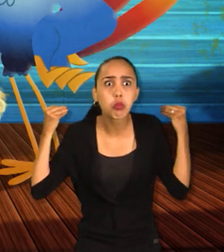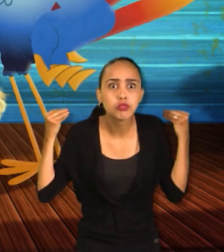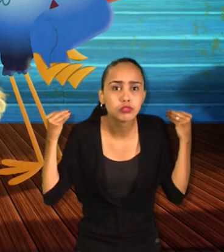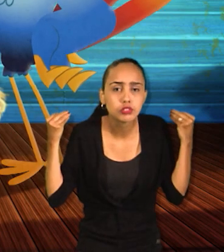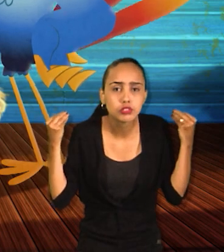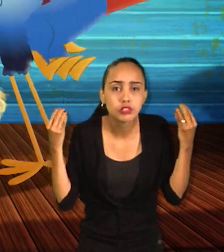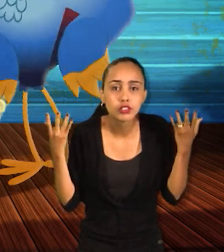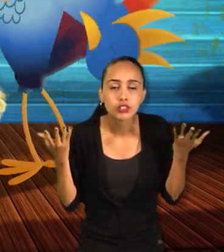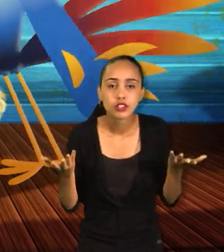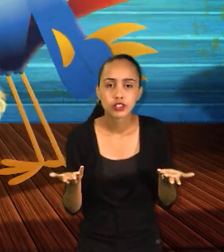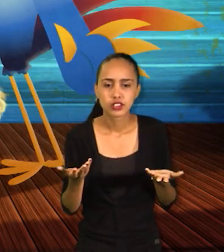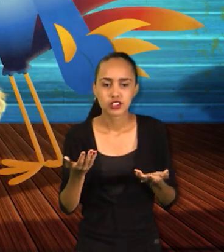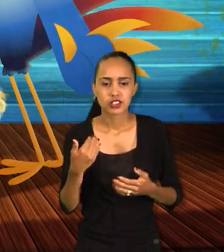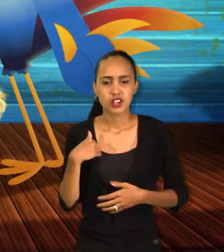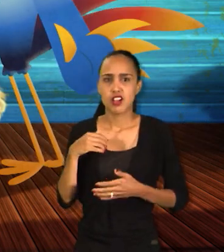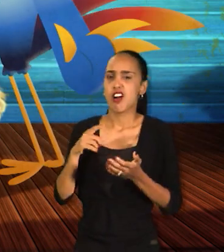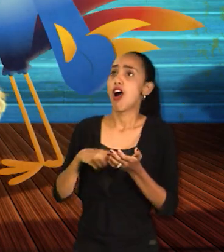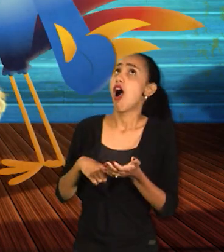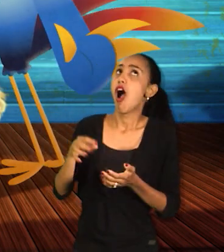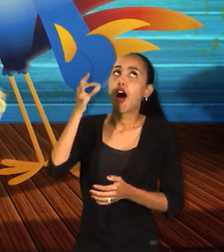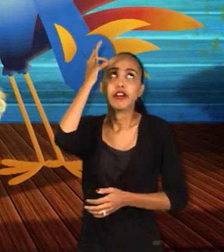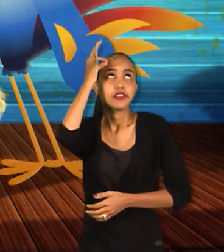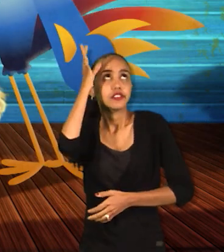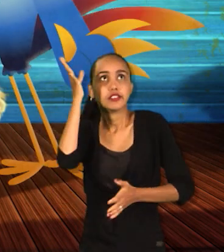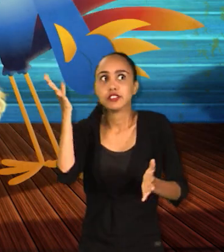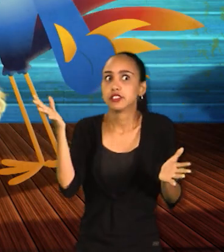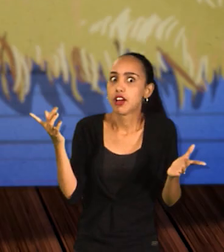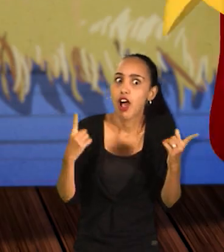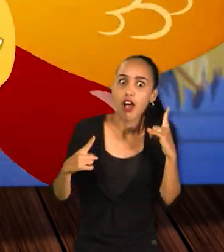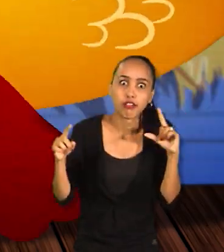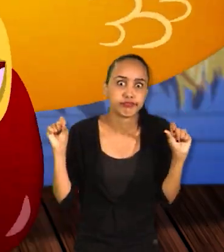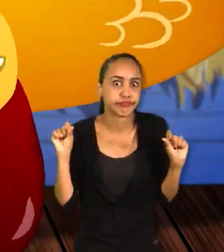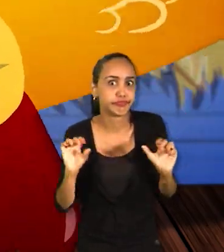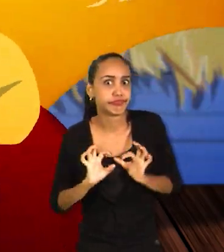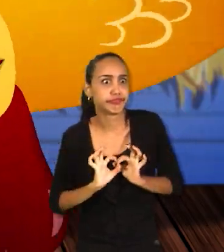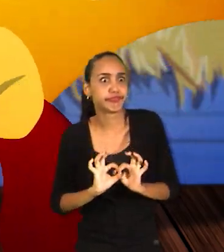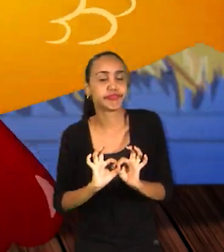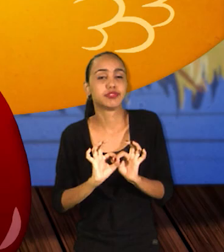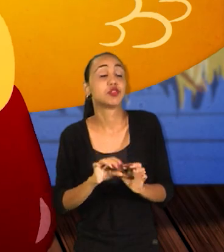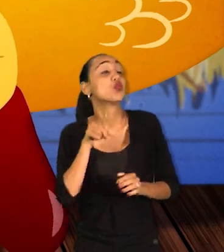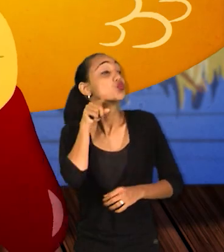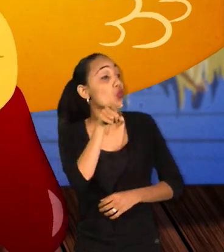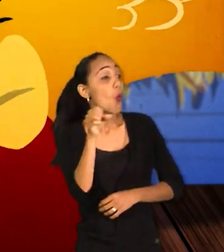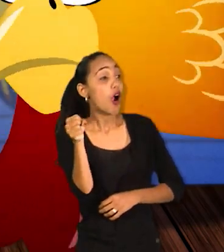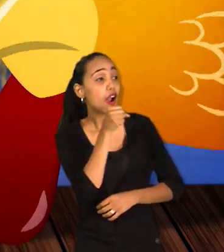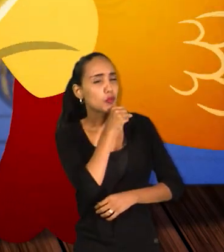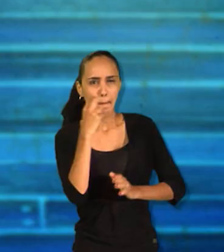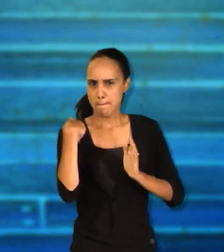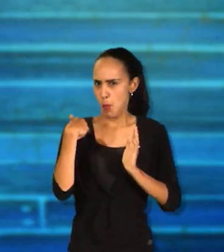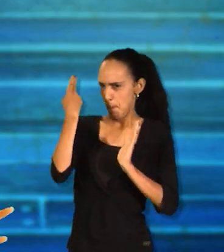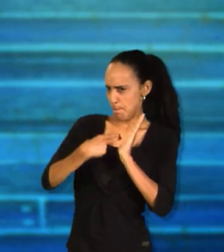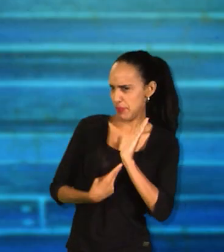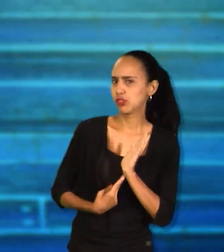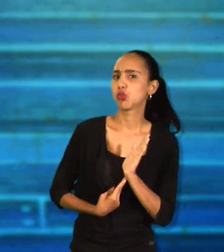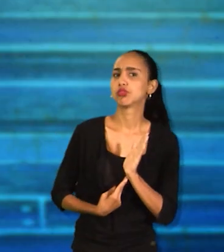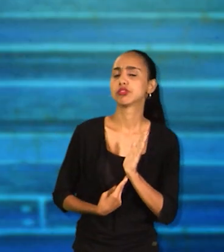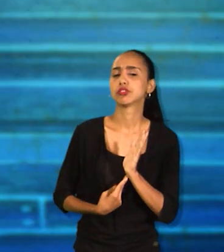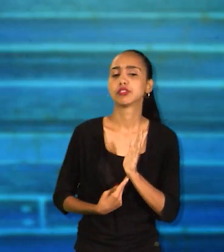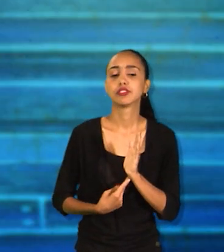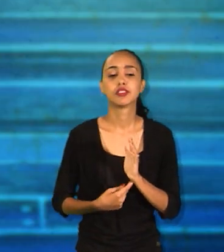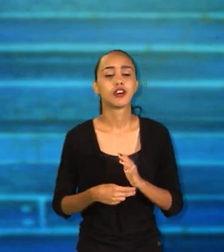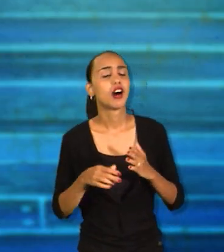¿Mamá? ¿Qué? ¡Tragedia! ¡Serás cantor! ¡Pintor! ¡Ay, Santa